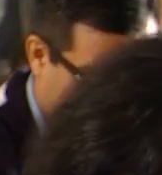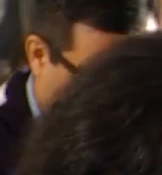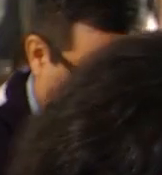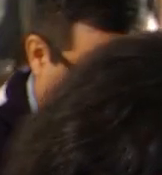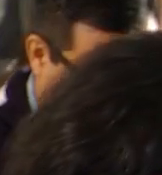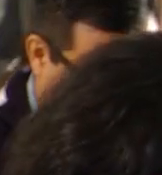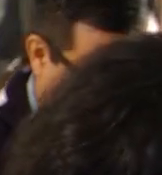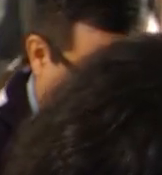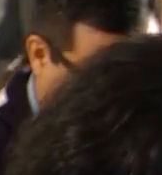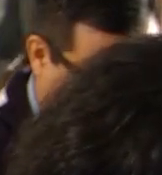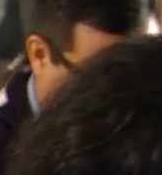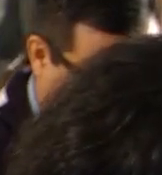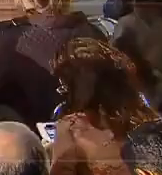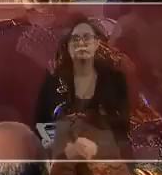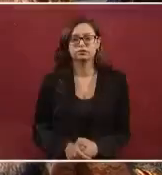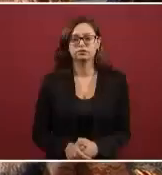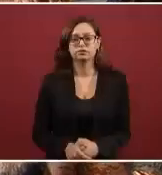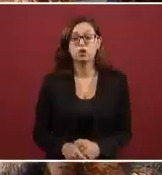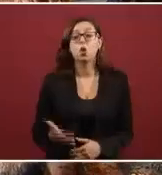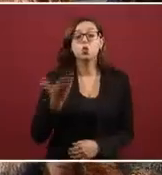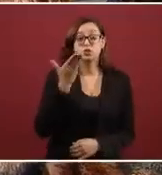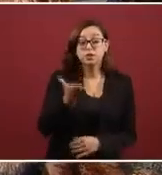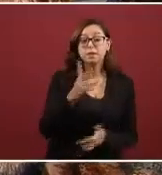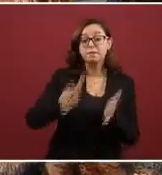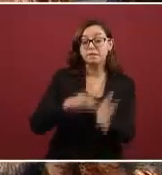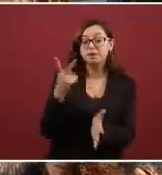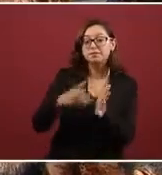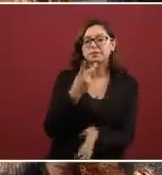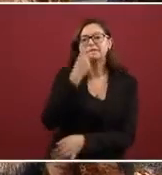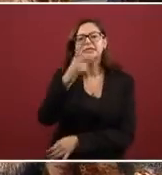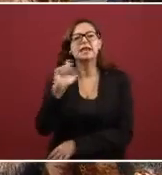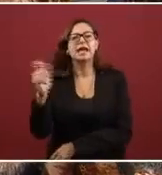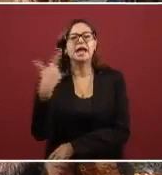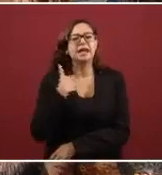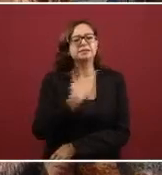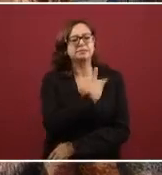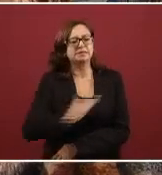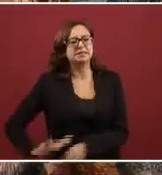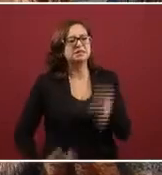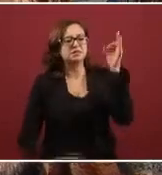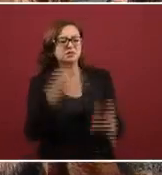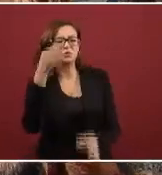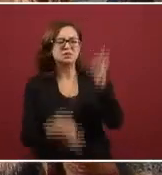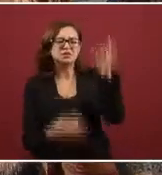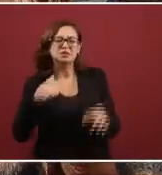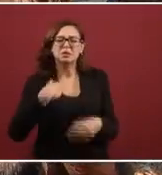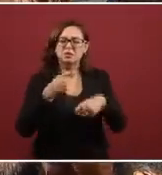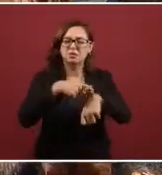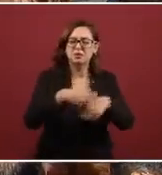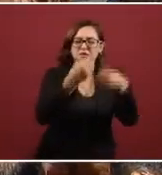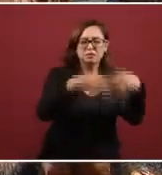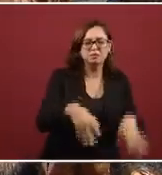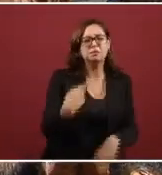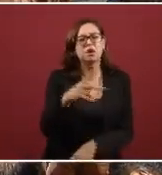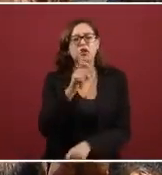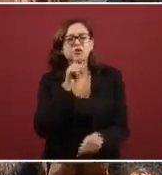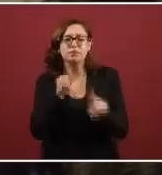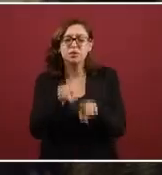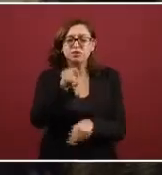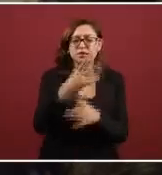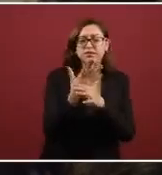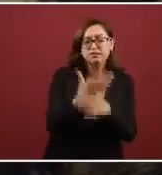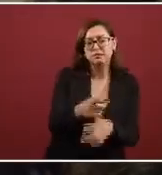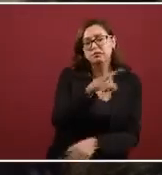de los ciudadanos. En una entrevista, Santiago Nieto, director de la Unidad de Inteligencia Financiera, asegura que ya se están